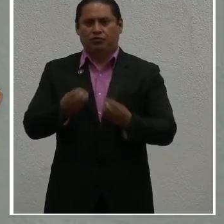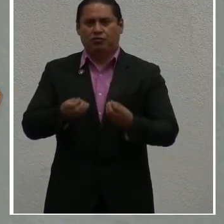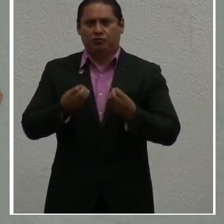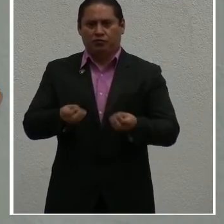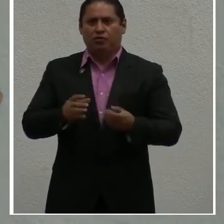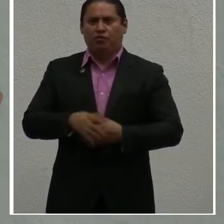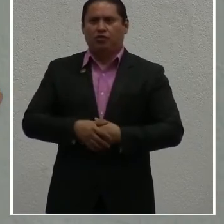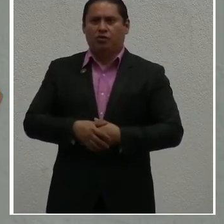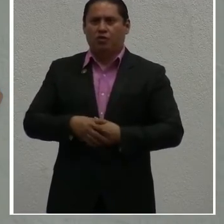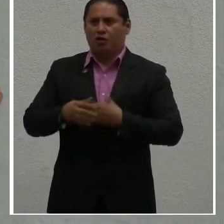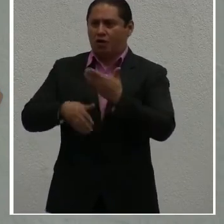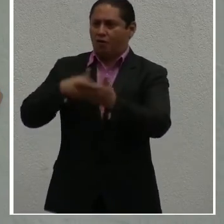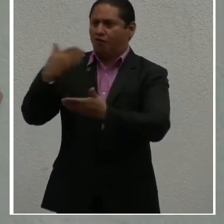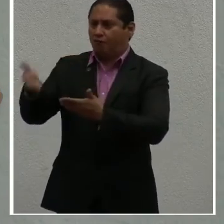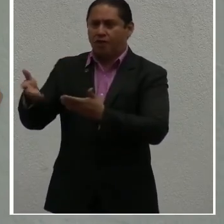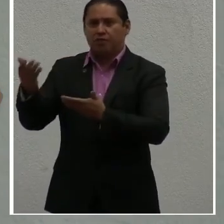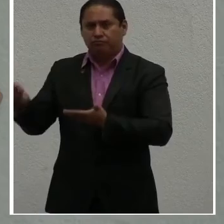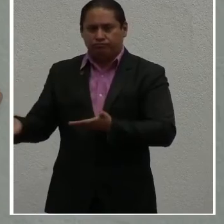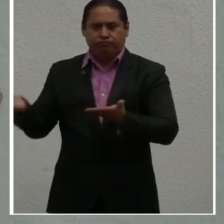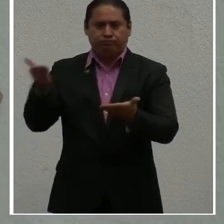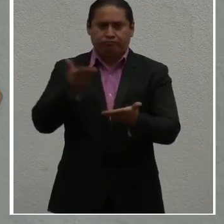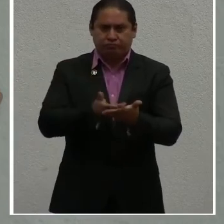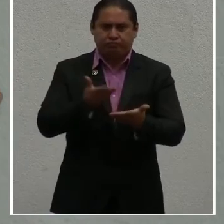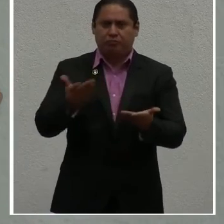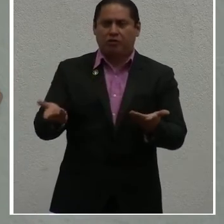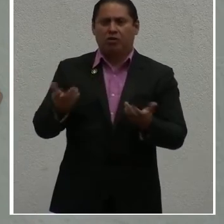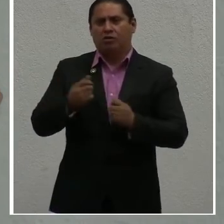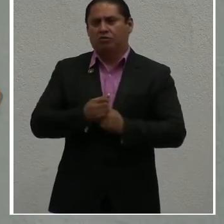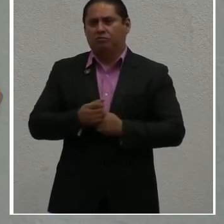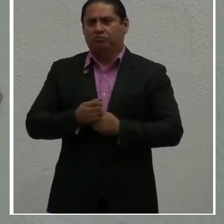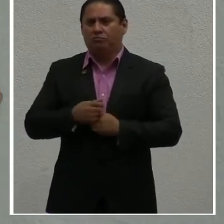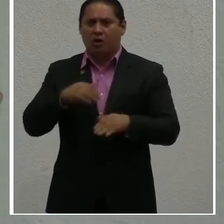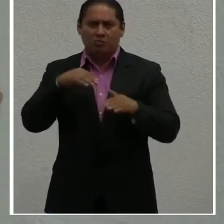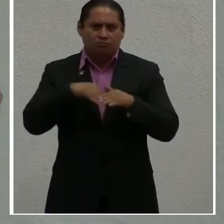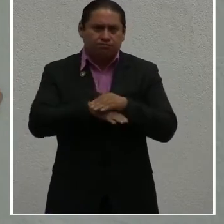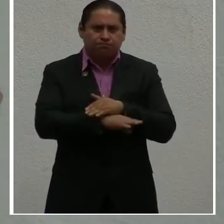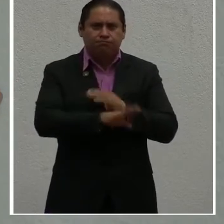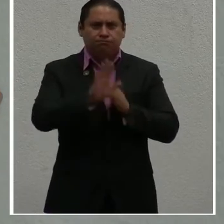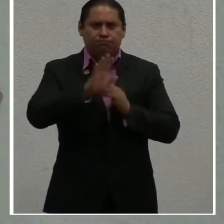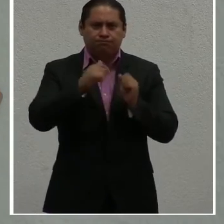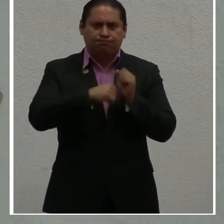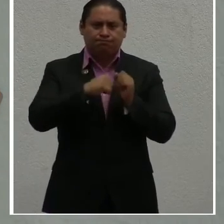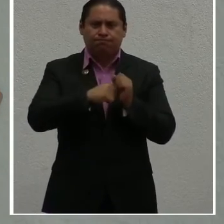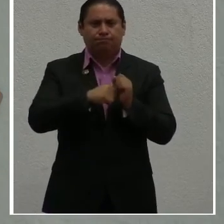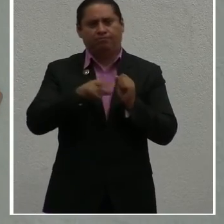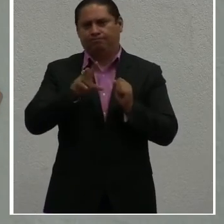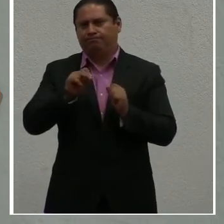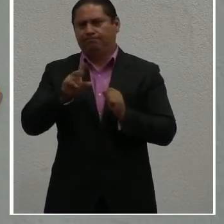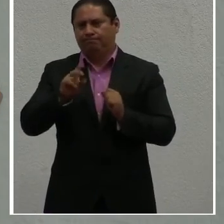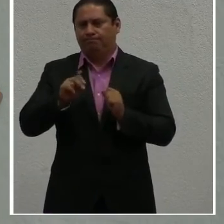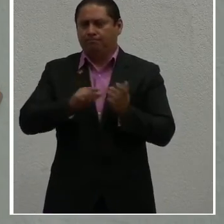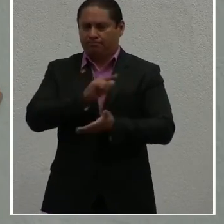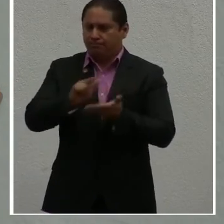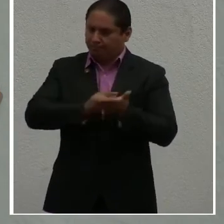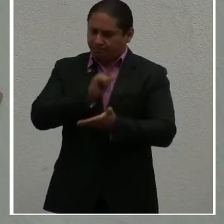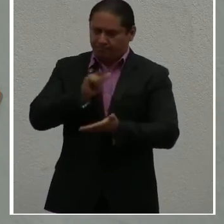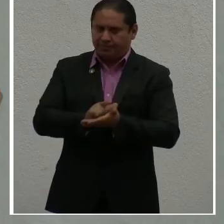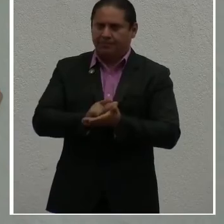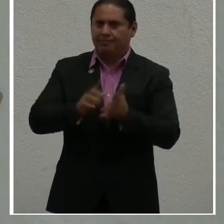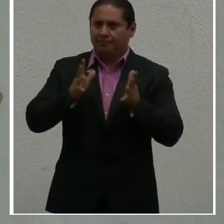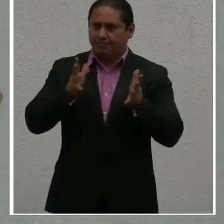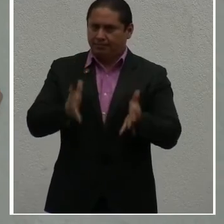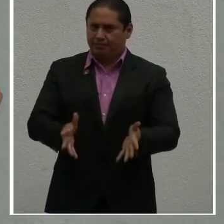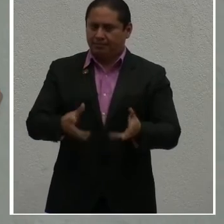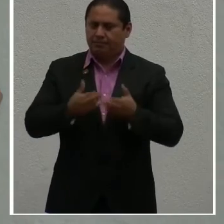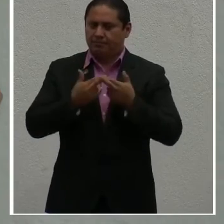por fuera y estaban llegando a acuerdos y arreglos en lo oscurito con muchas empresas, y lo que estamos haciendo es legalizar este